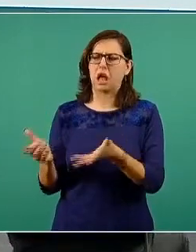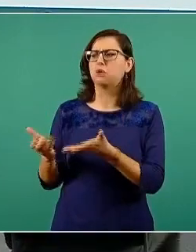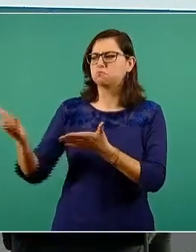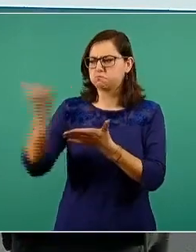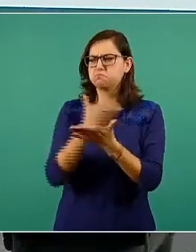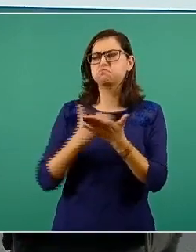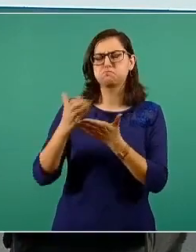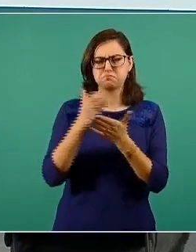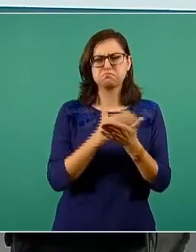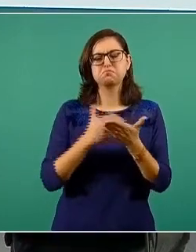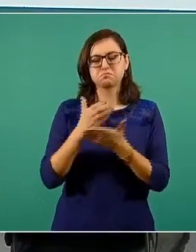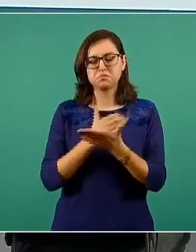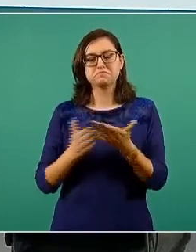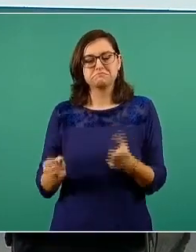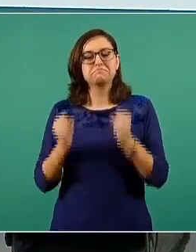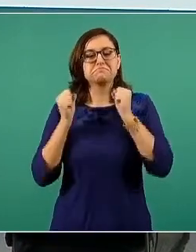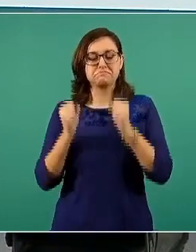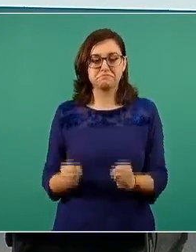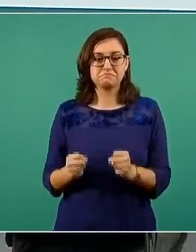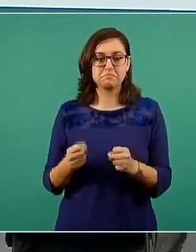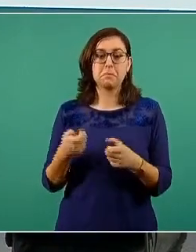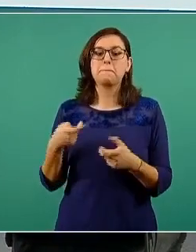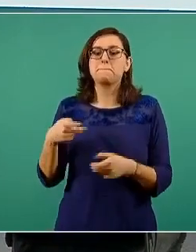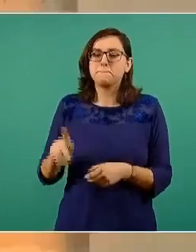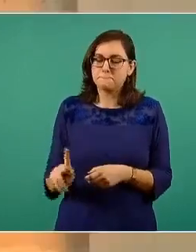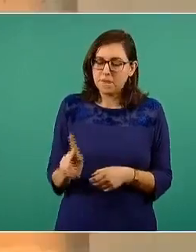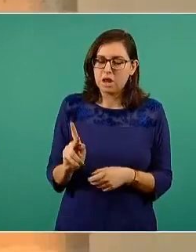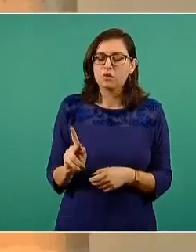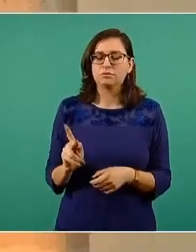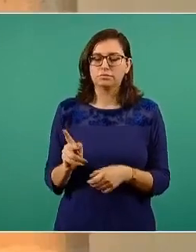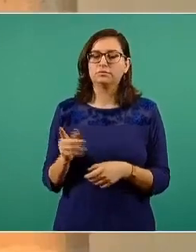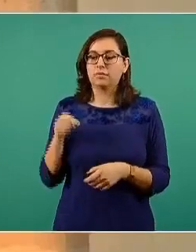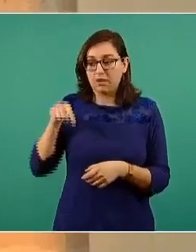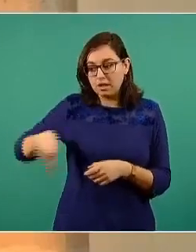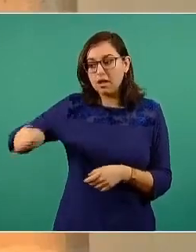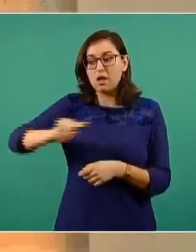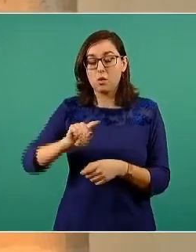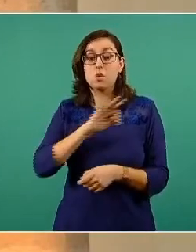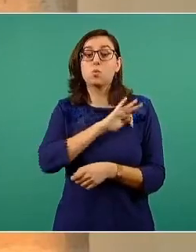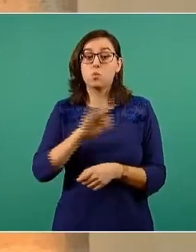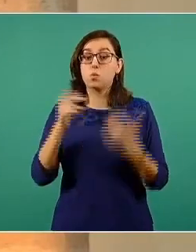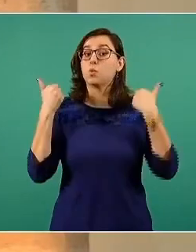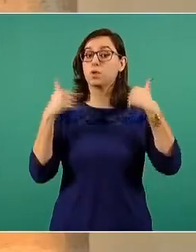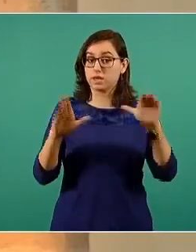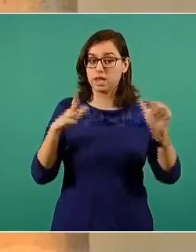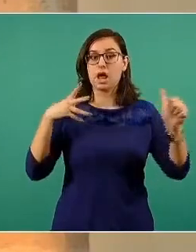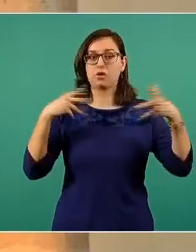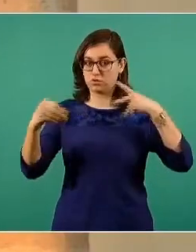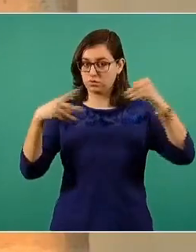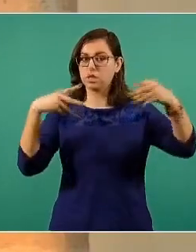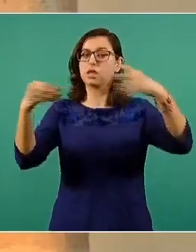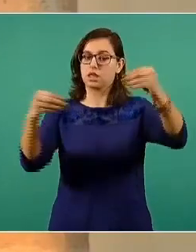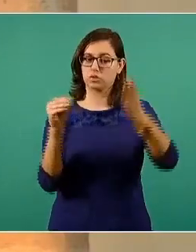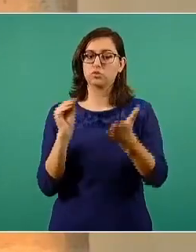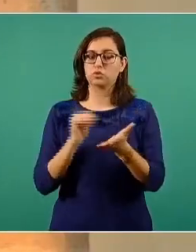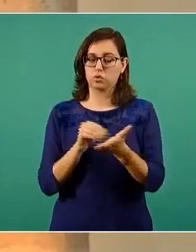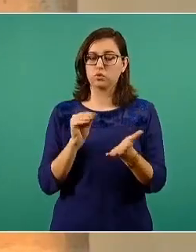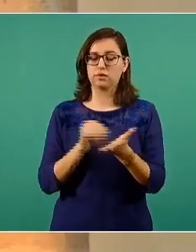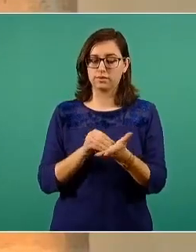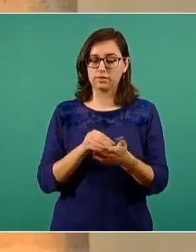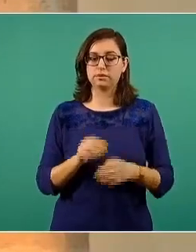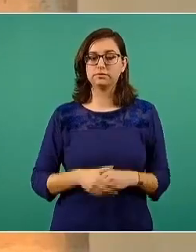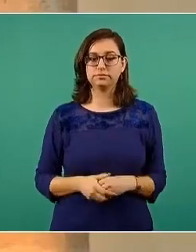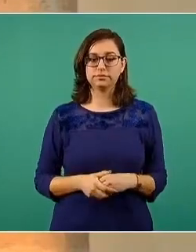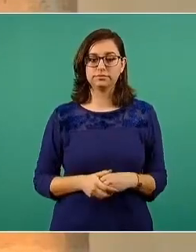de la enfermedad y por lo mismo son todavía, obviamente, el motor que puede continuar con la transmisión en sus